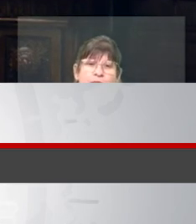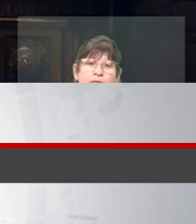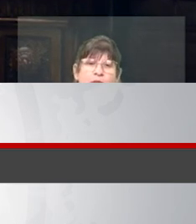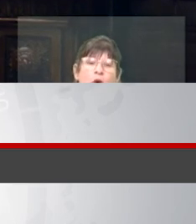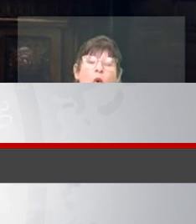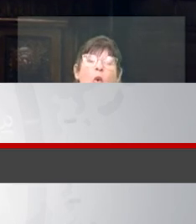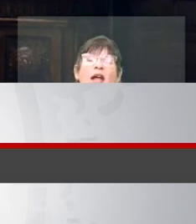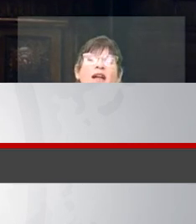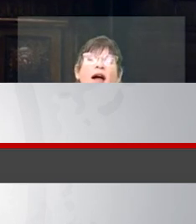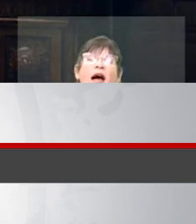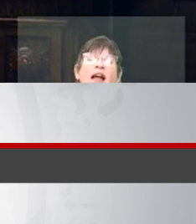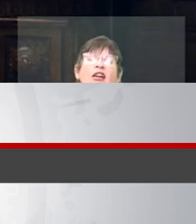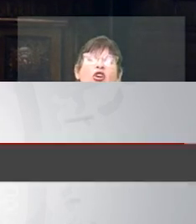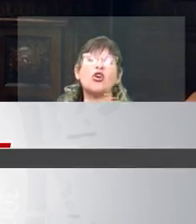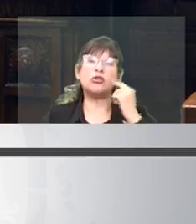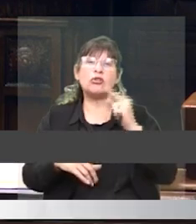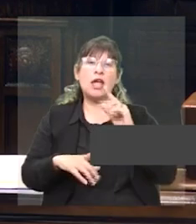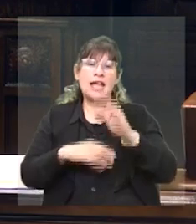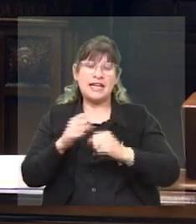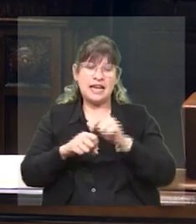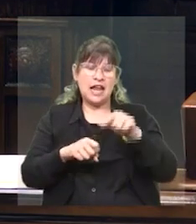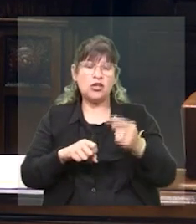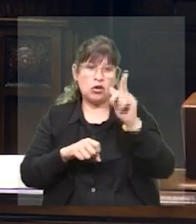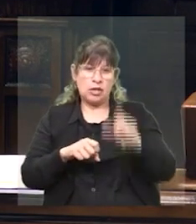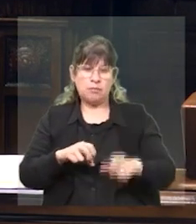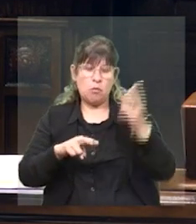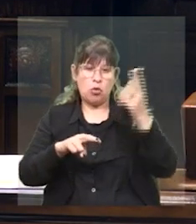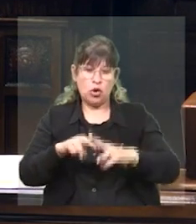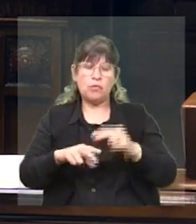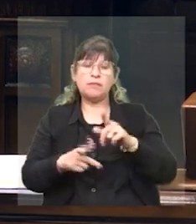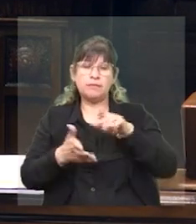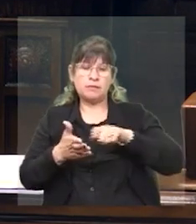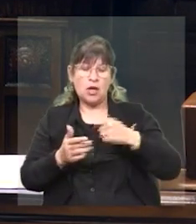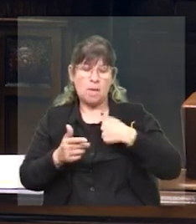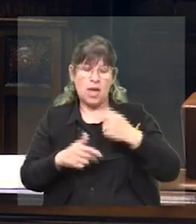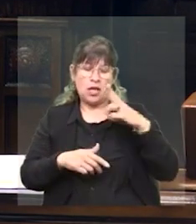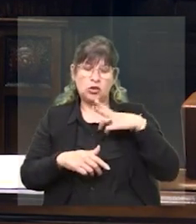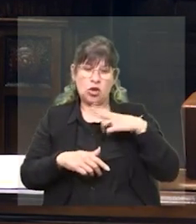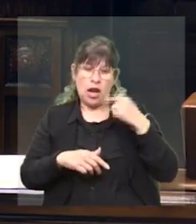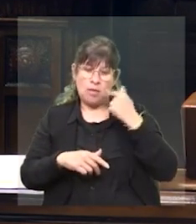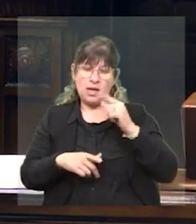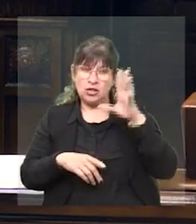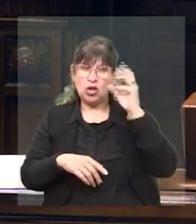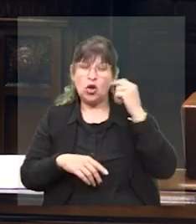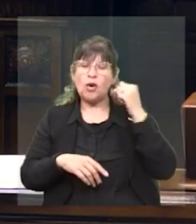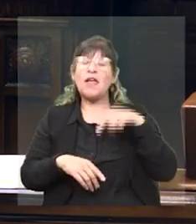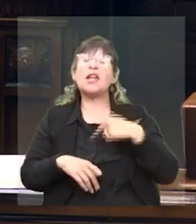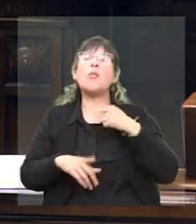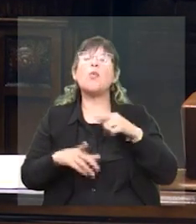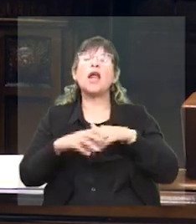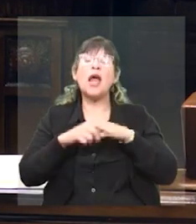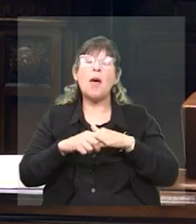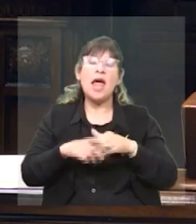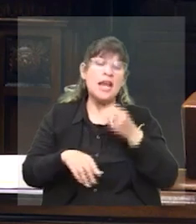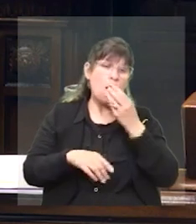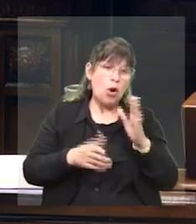paisal en el año de su fallecimiento escribía personalmente lo recordaremos porque fuimos su amigo en las buenas